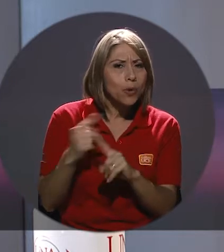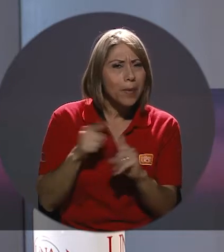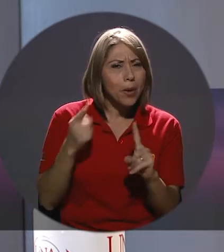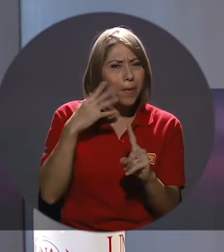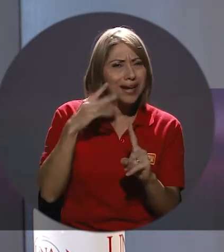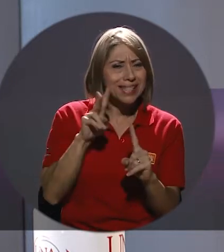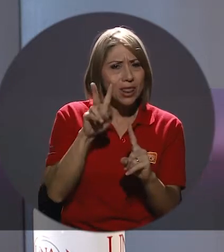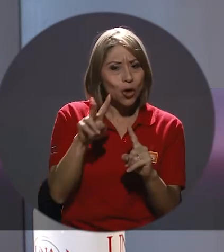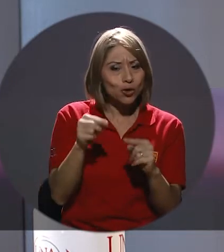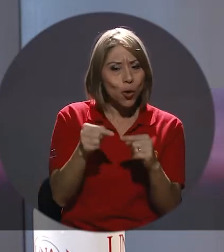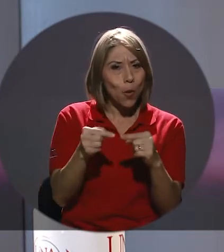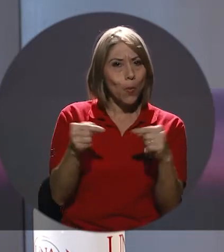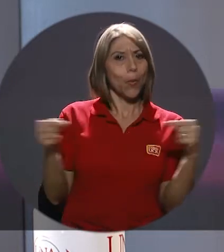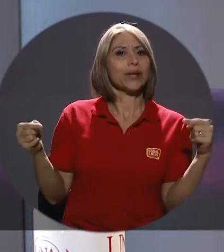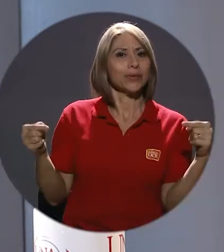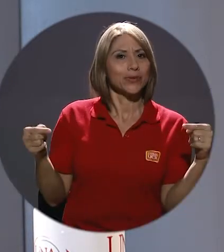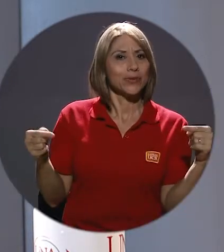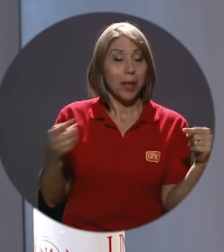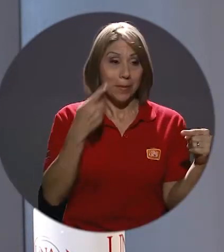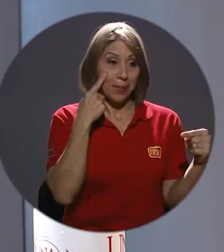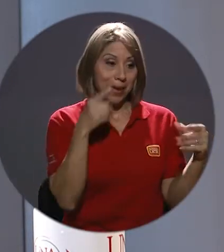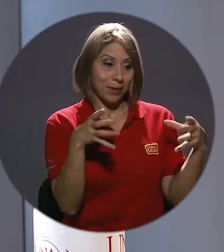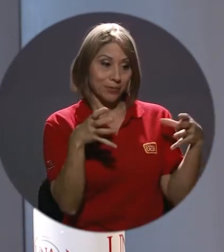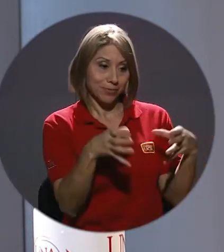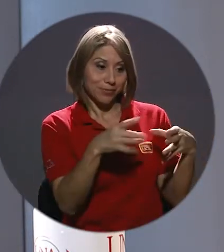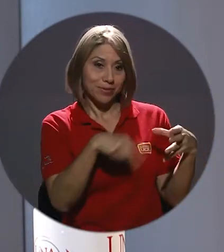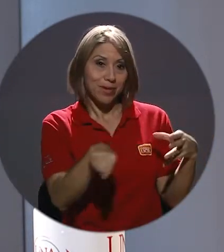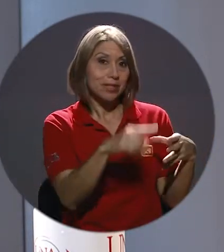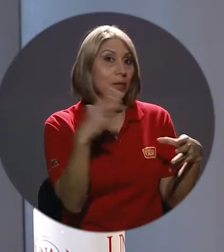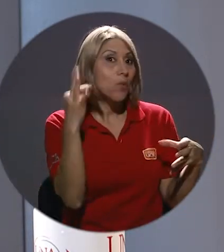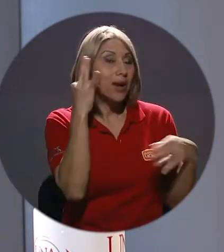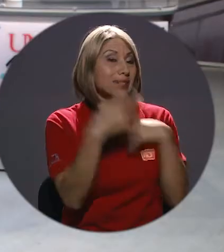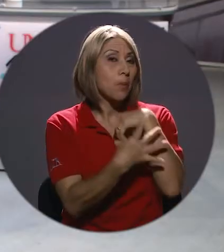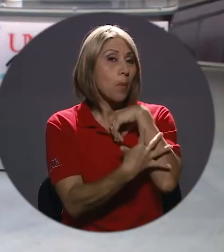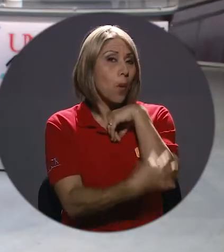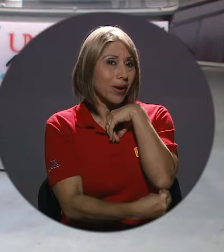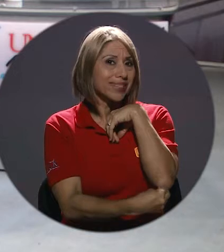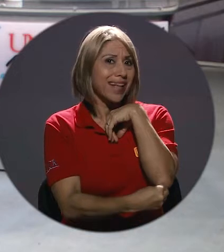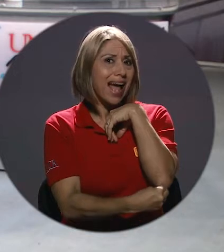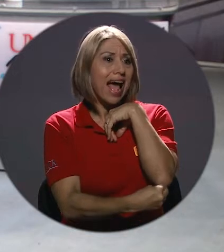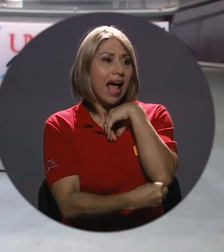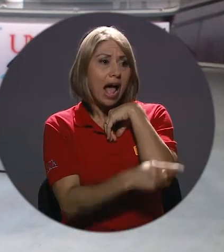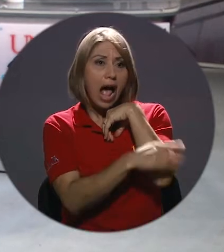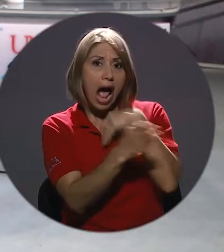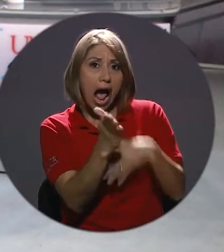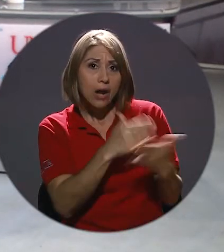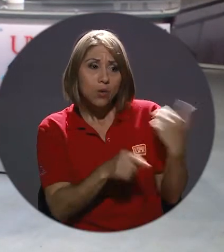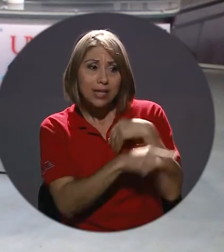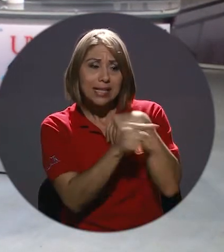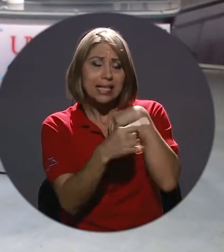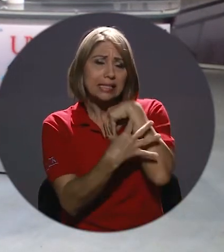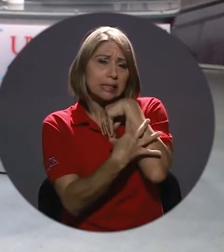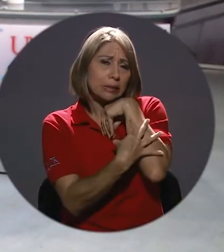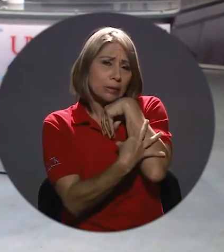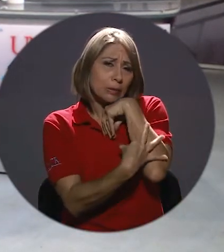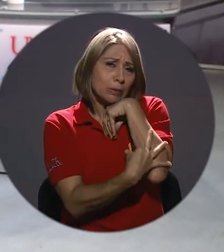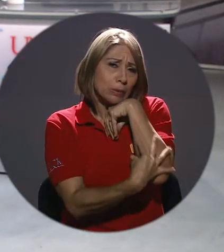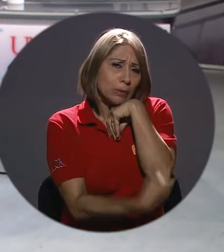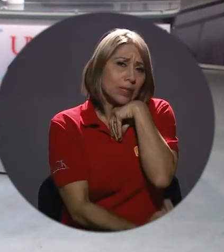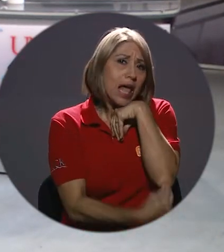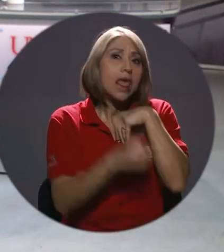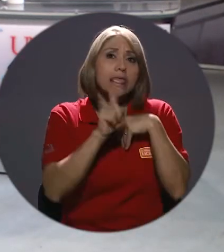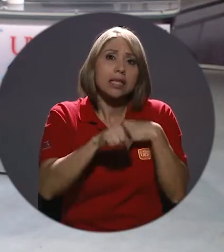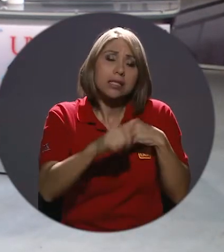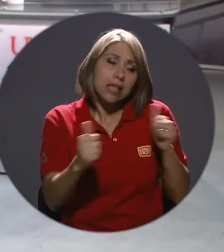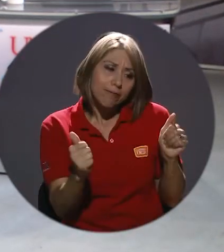Por un lado tenemos estas mujeres en condición de pobreza, algunas en condición de pobreza extrema, que requieren algún tipo de acompañamiento para